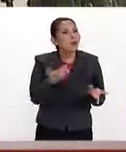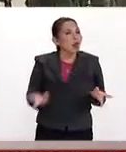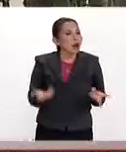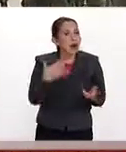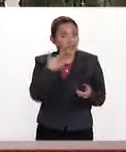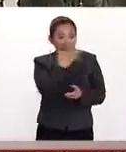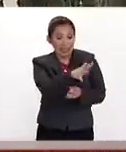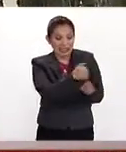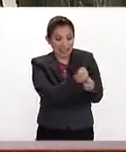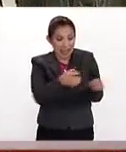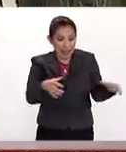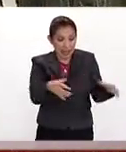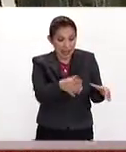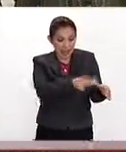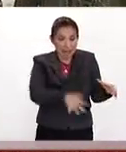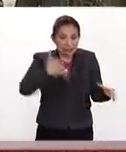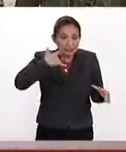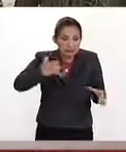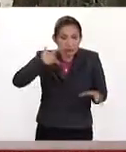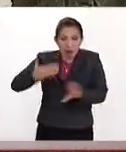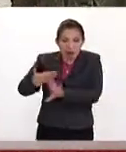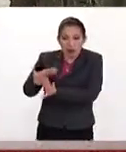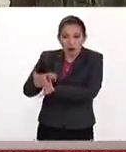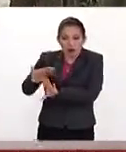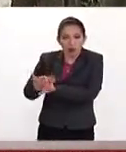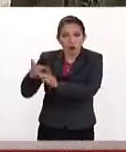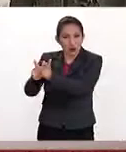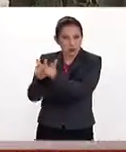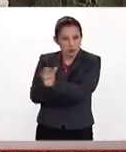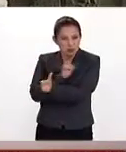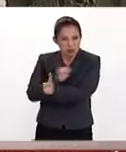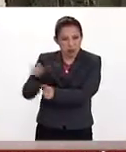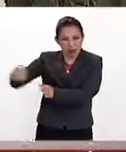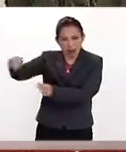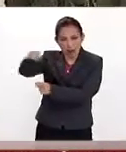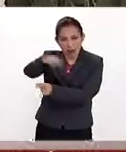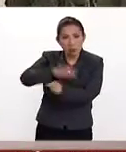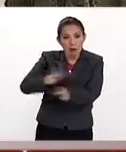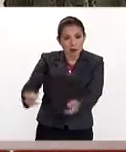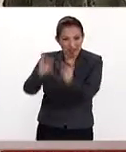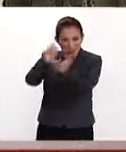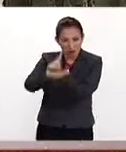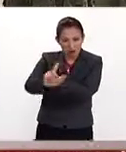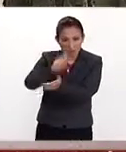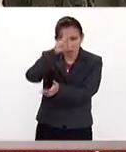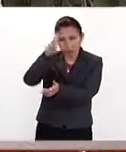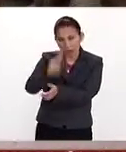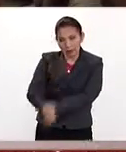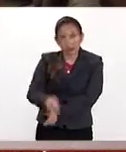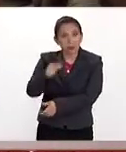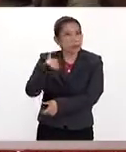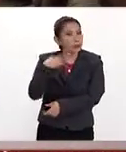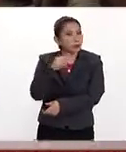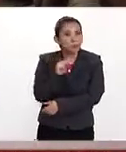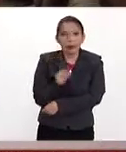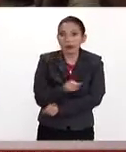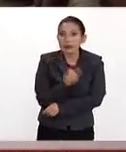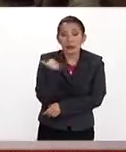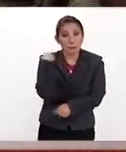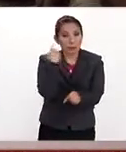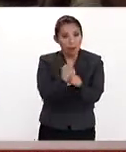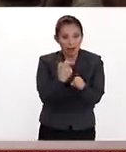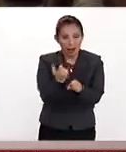que llevan 10 años en esta lucha contra el crimen organizado, en particular el tráfico de drogas, y no es así. El